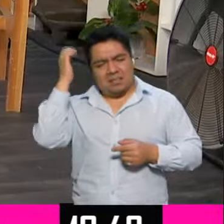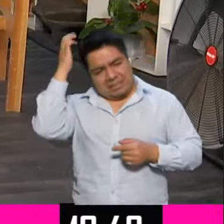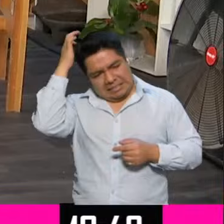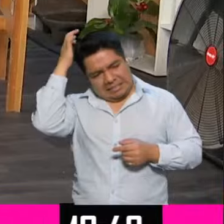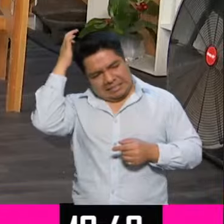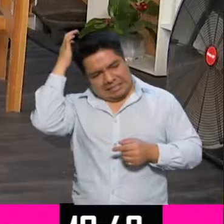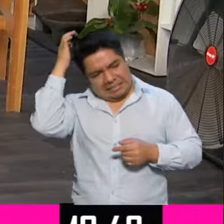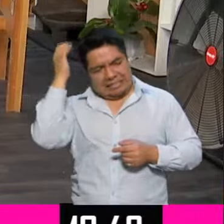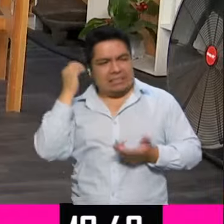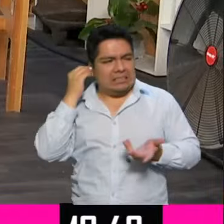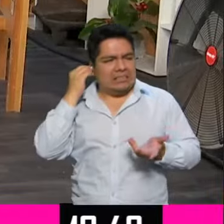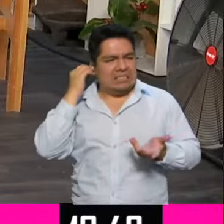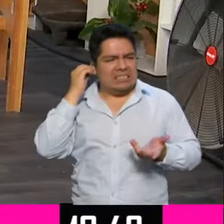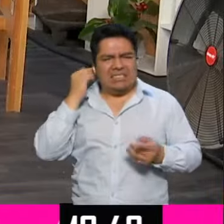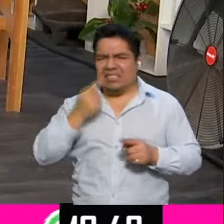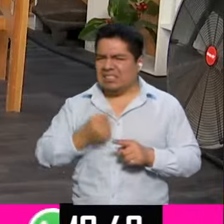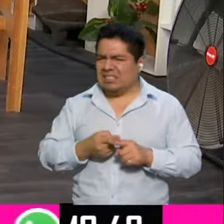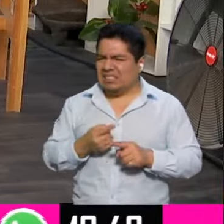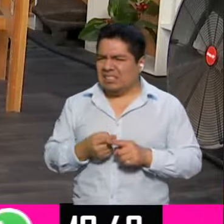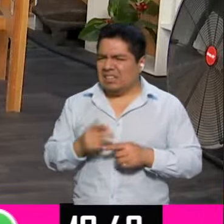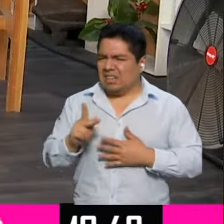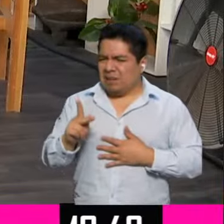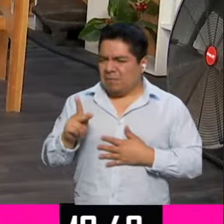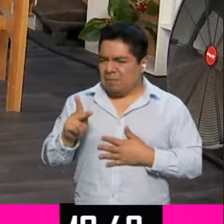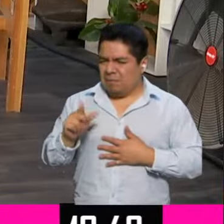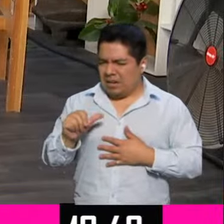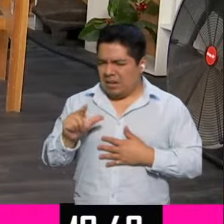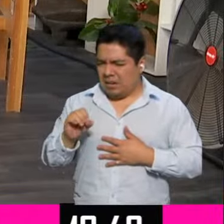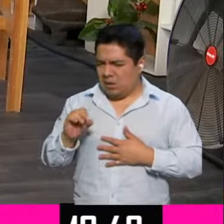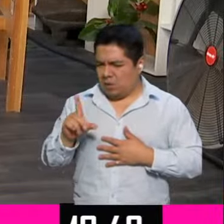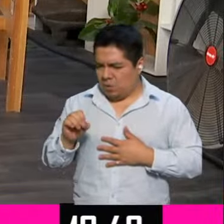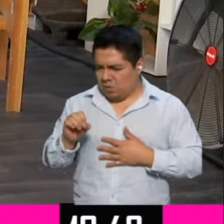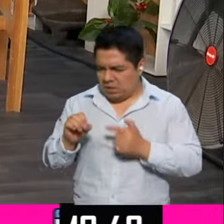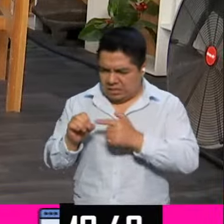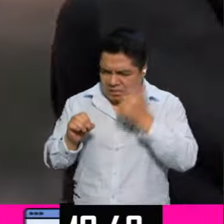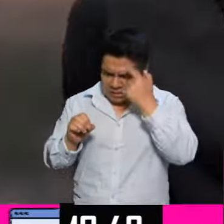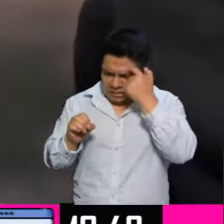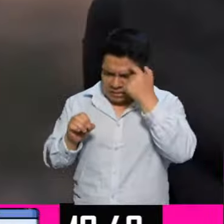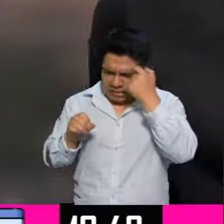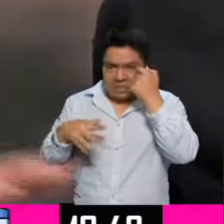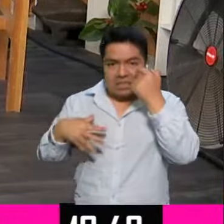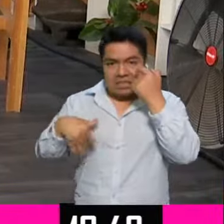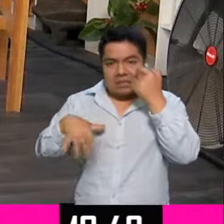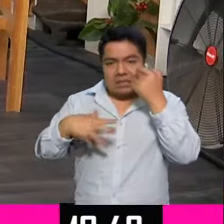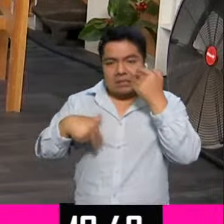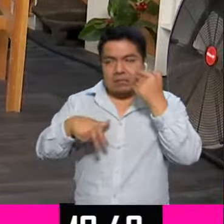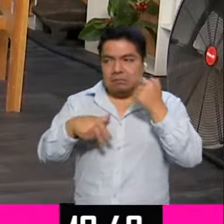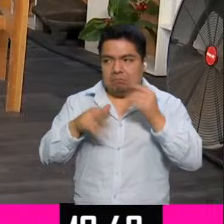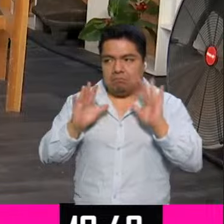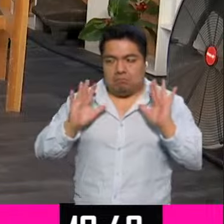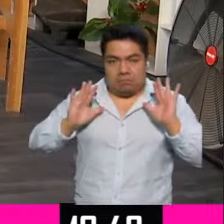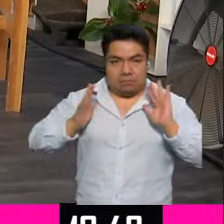Señora. ¿Quién es? Que busque a Paolo. Que busquen a Paolo. Bueno, lo vamos a buscar. Yo no me hago